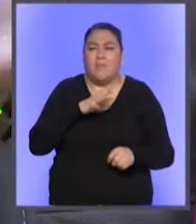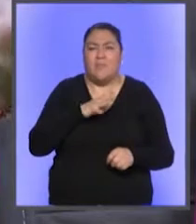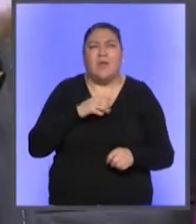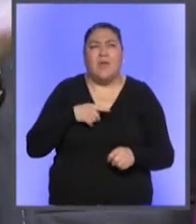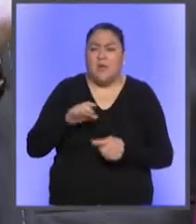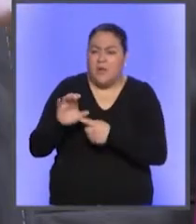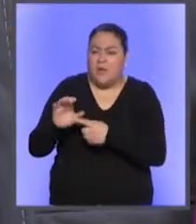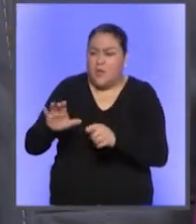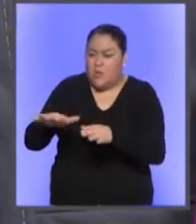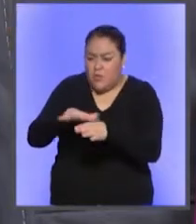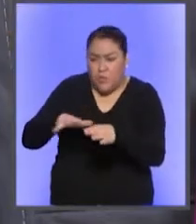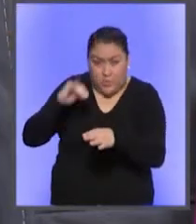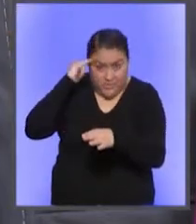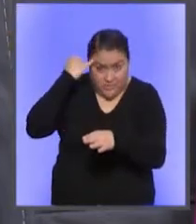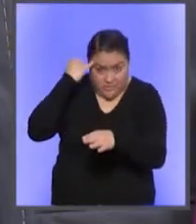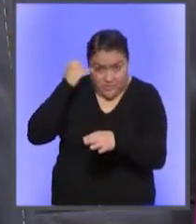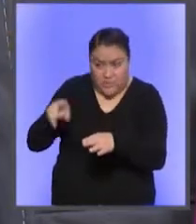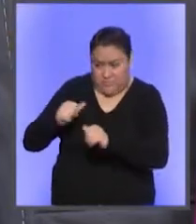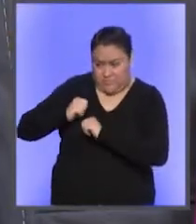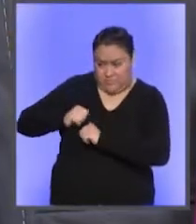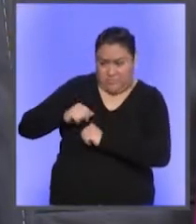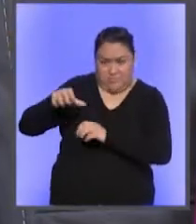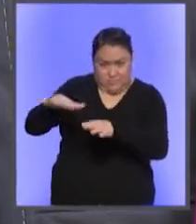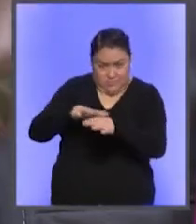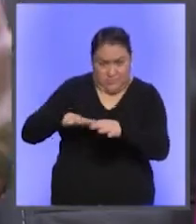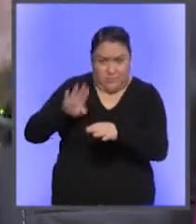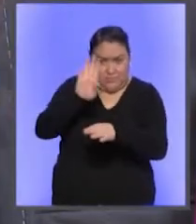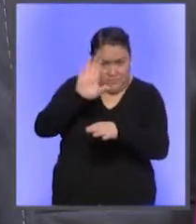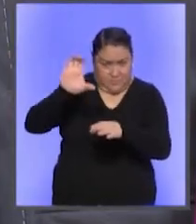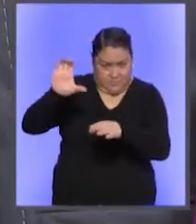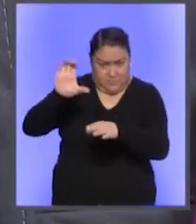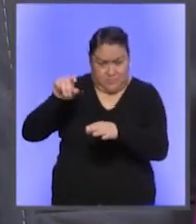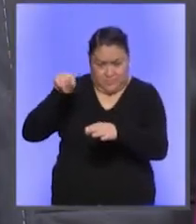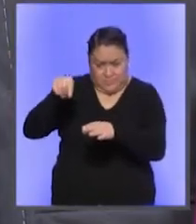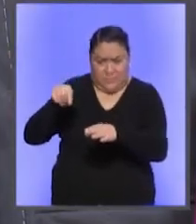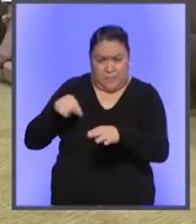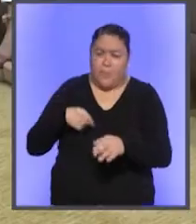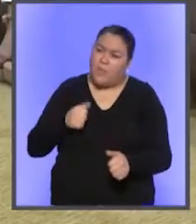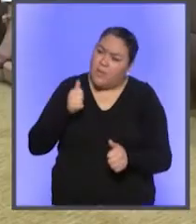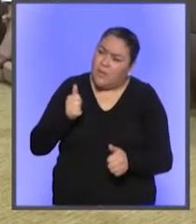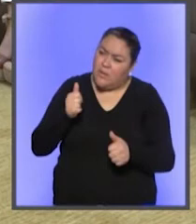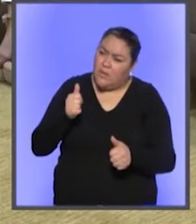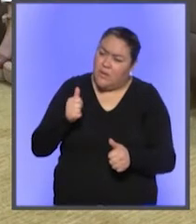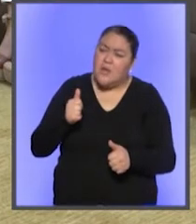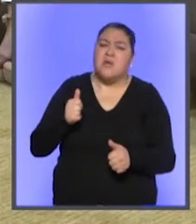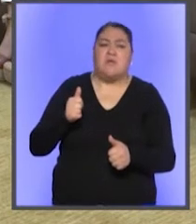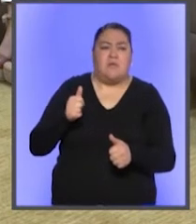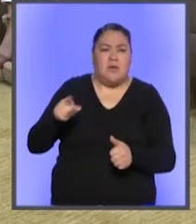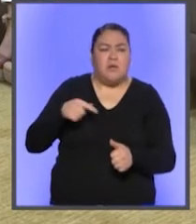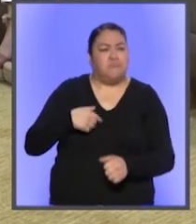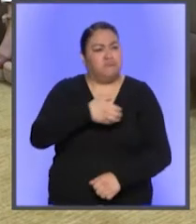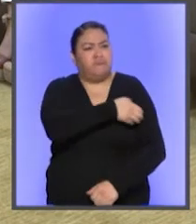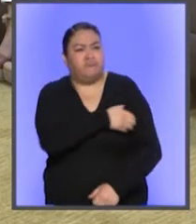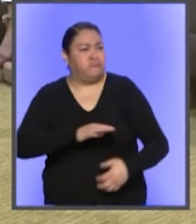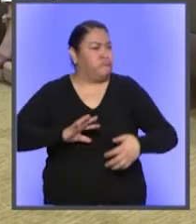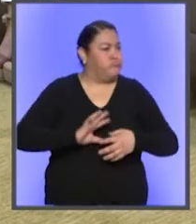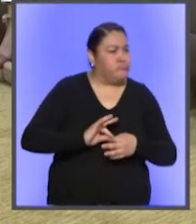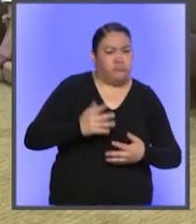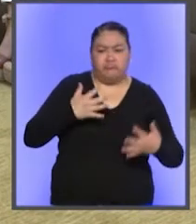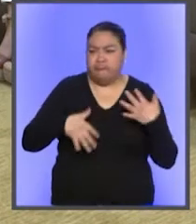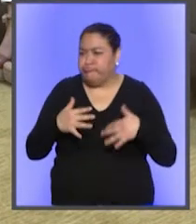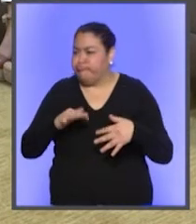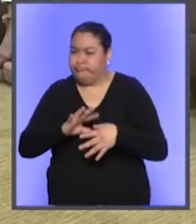una presidenta un comisaría de un comisariado ejidal como el eje muy lege de Baja California y escucharla empoderada